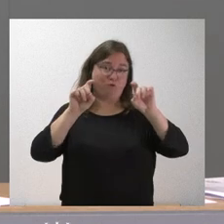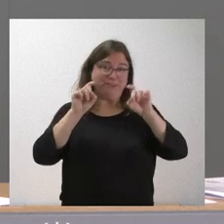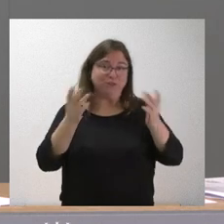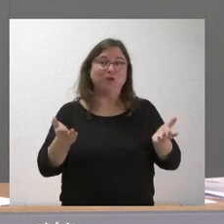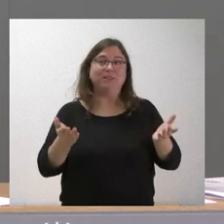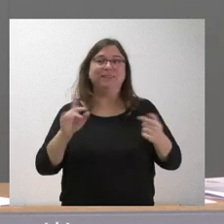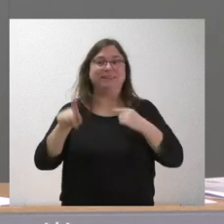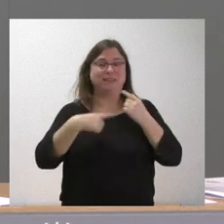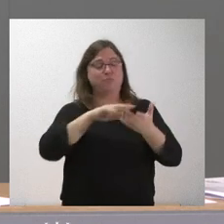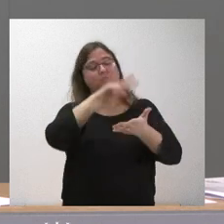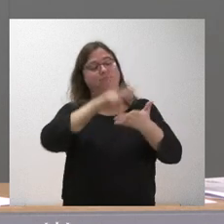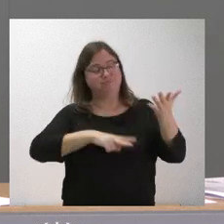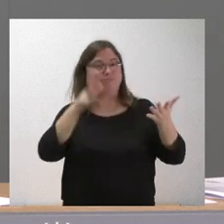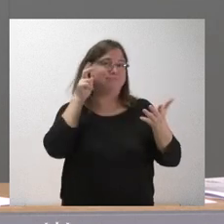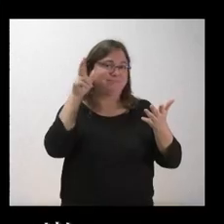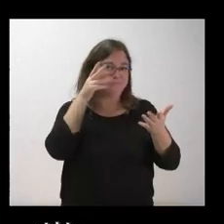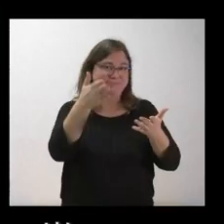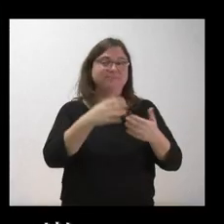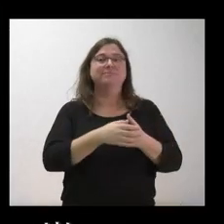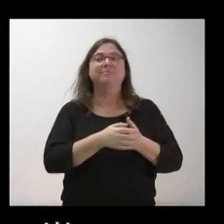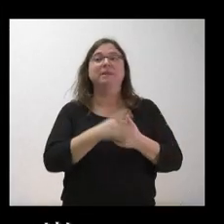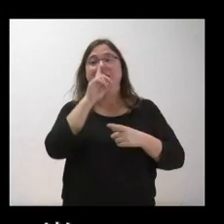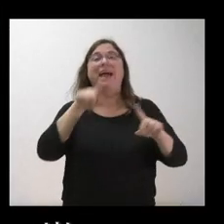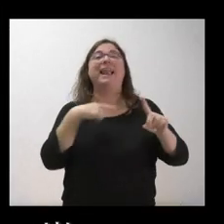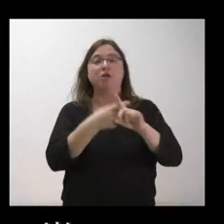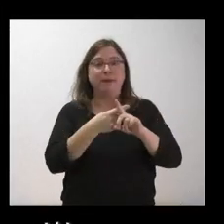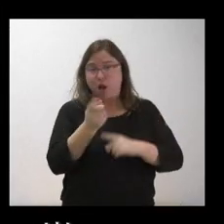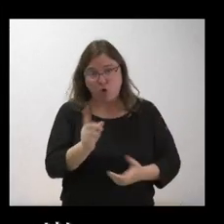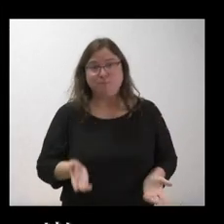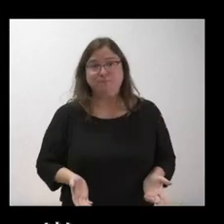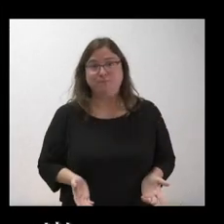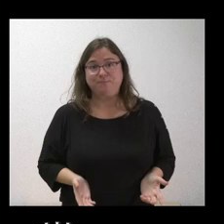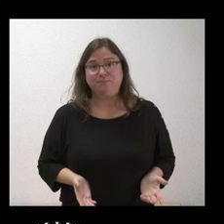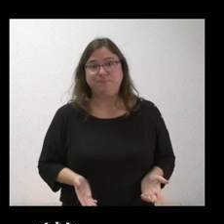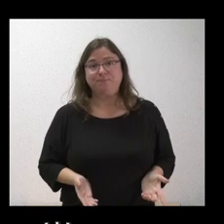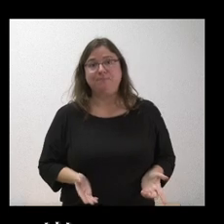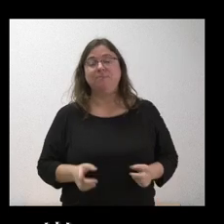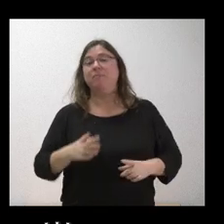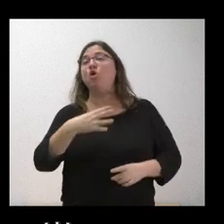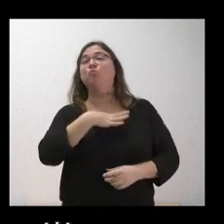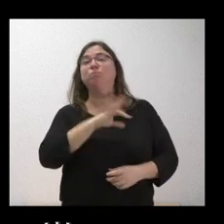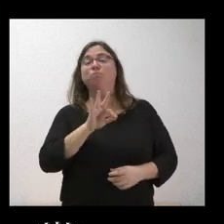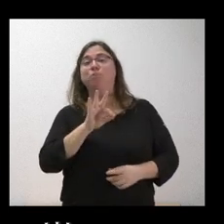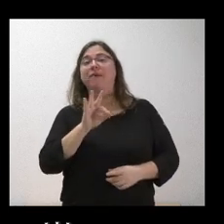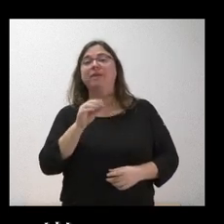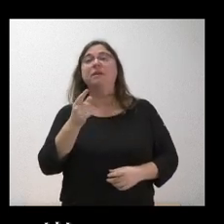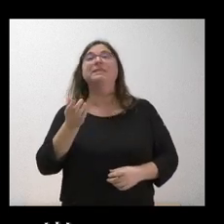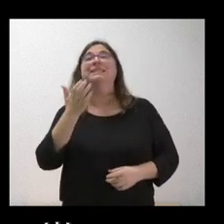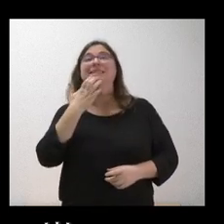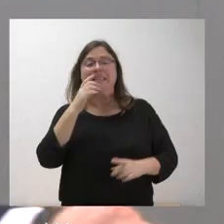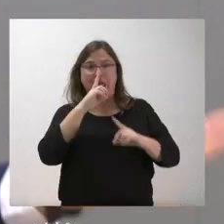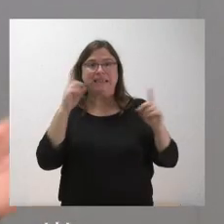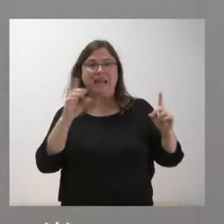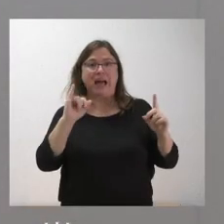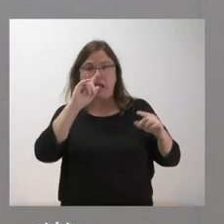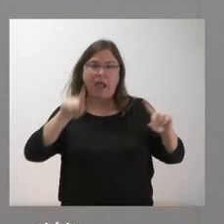luego lean o escuchen no eh De cara al año que viene no entiendo que no habría ninguna posibilidad de de si lo hemos tenido este año y el